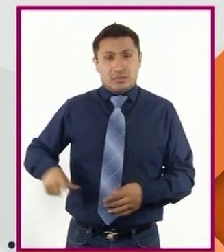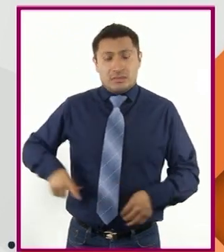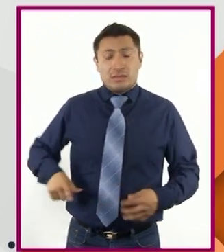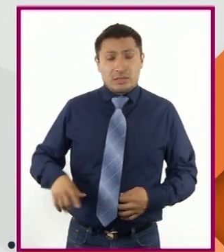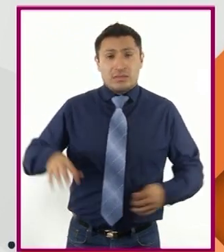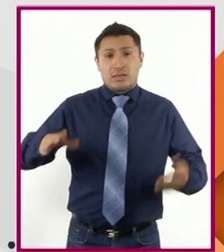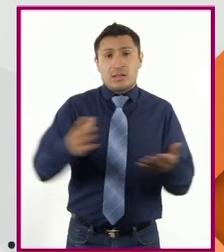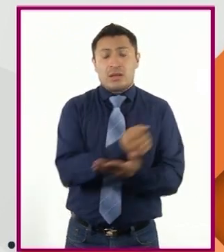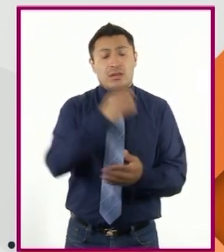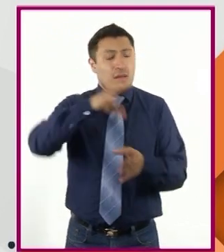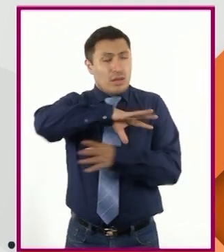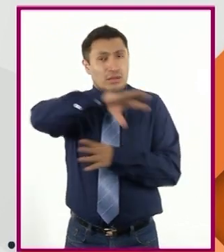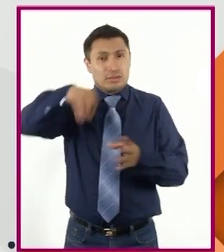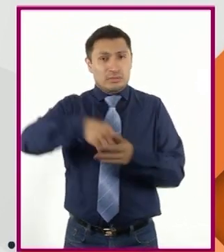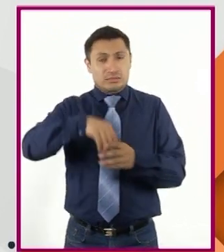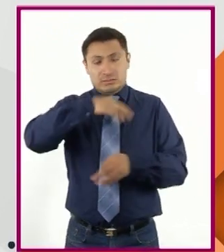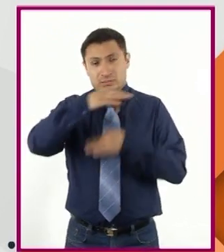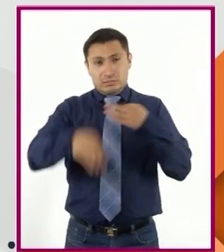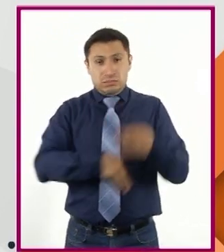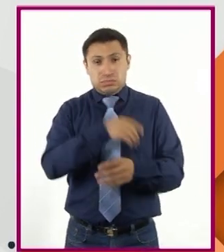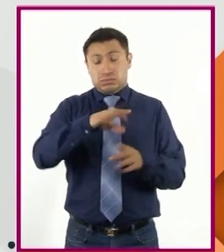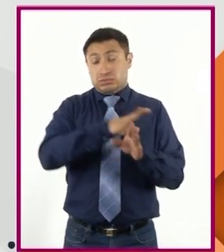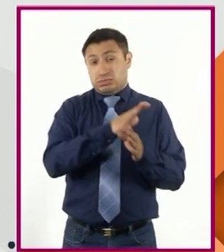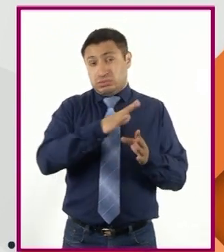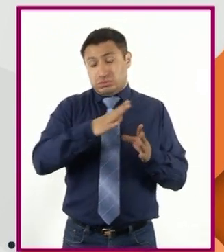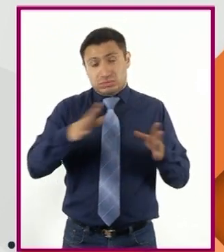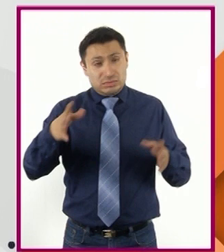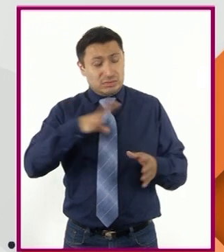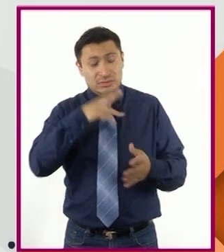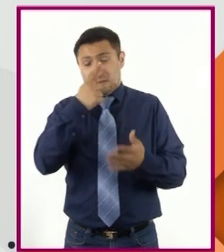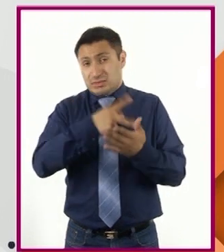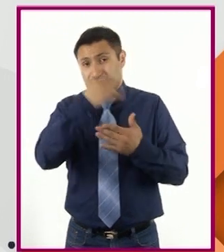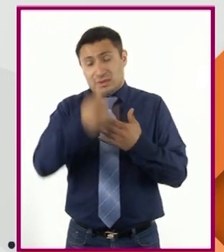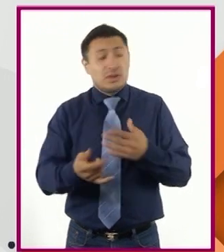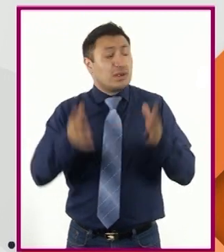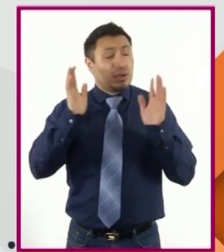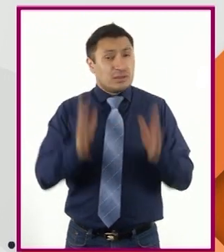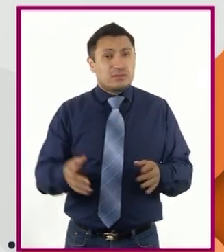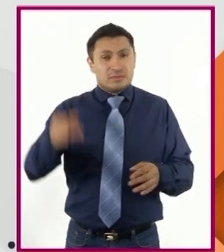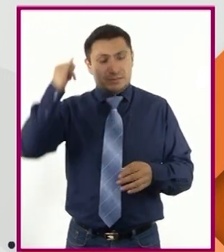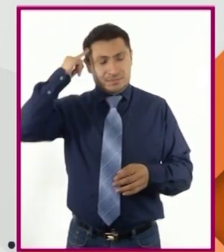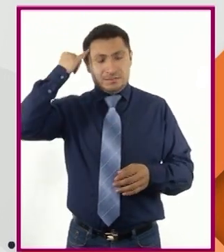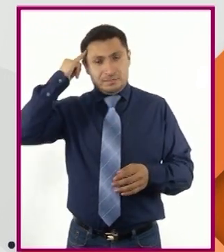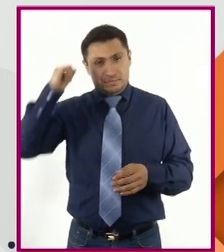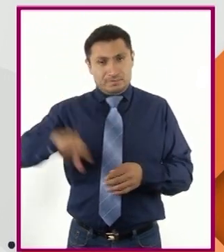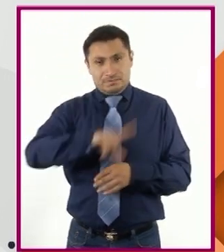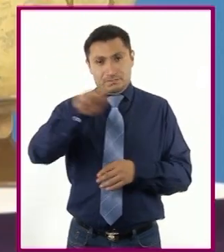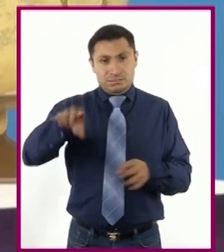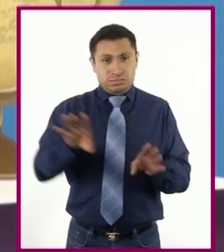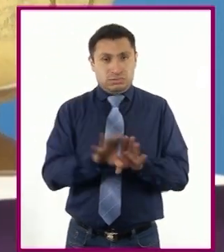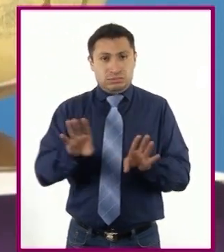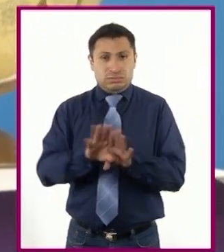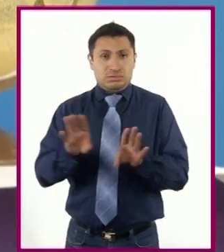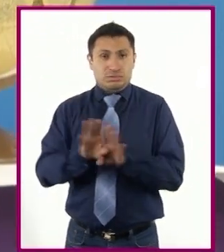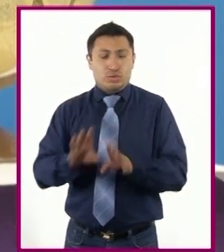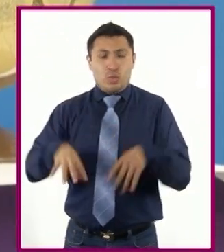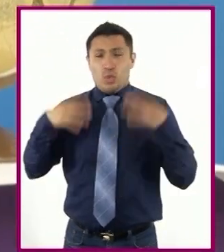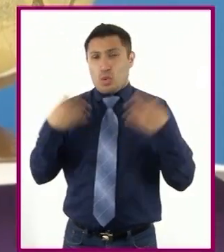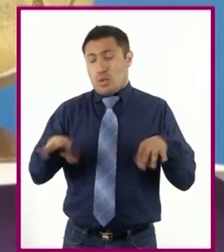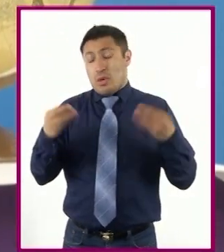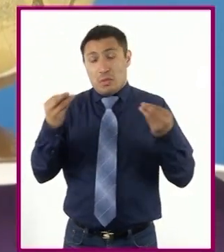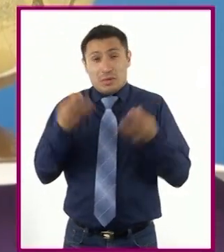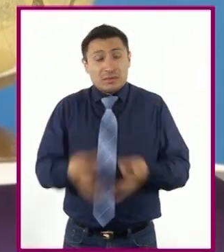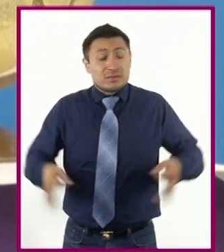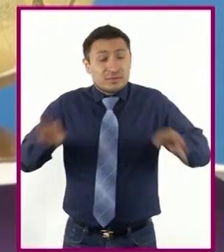completa. En toda la línea han pasado todos mis proyectos. El de los indios, después de haber causado gran sensación